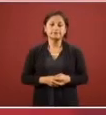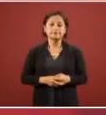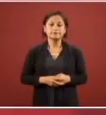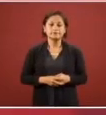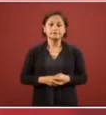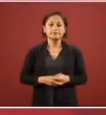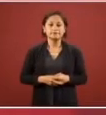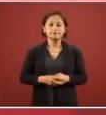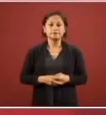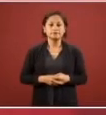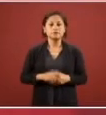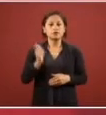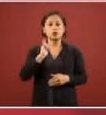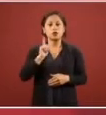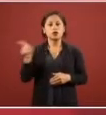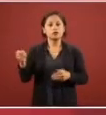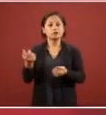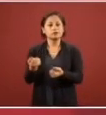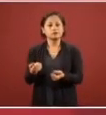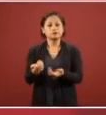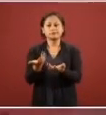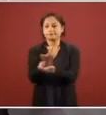deje en libertad.